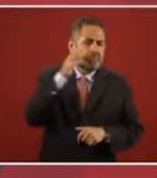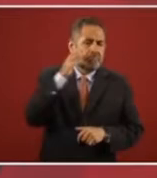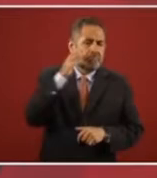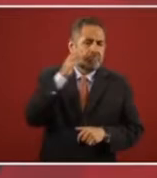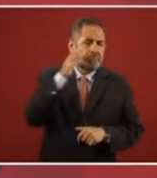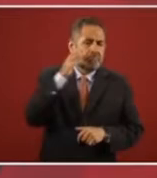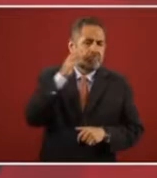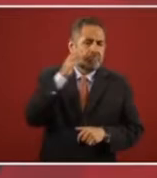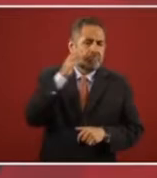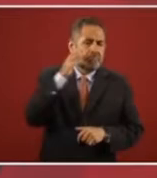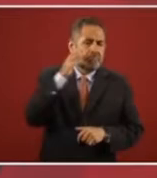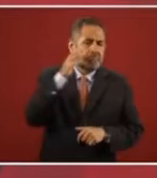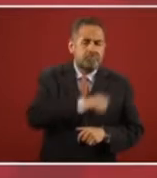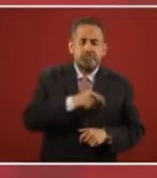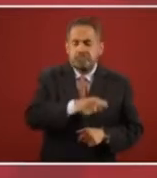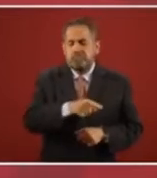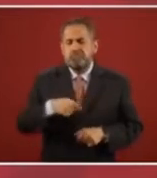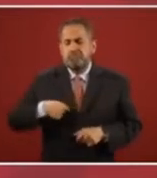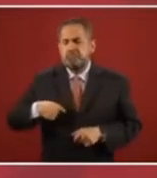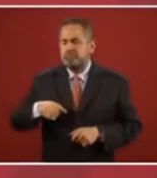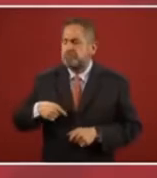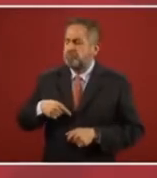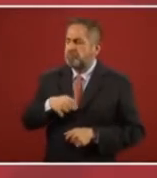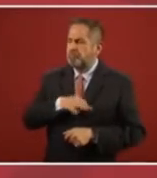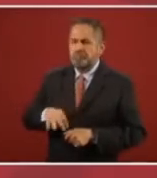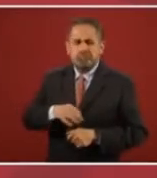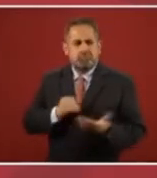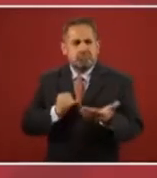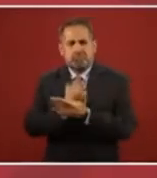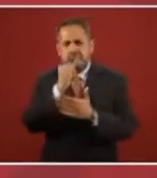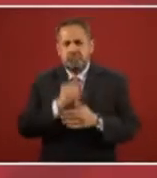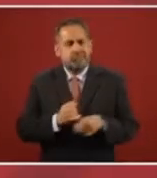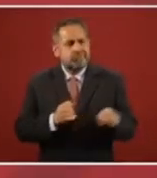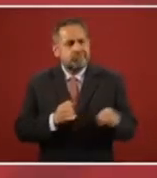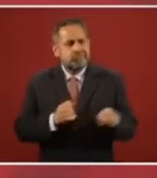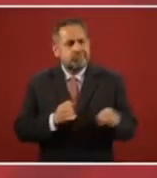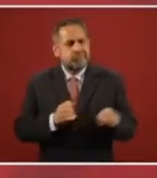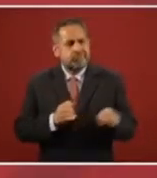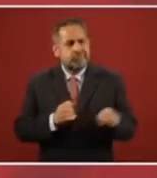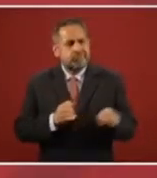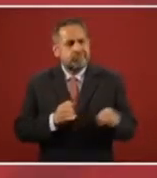exercise sport de decisión